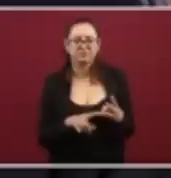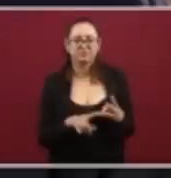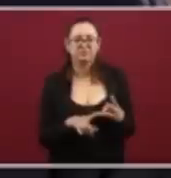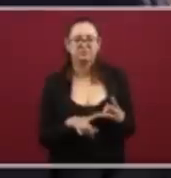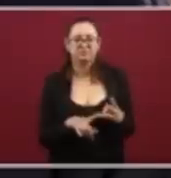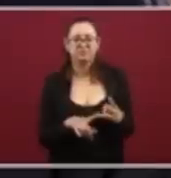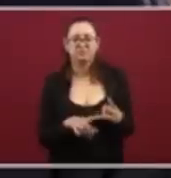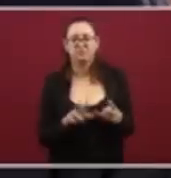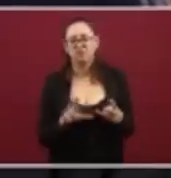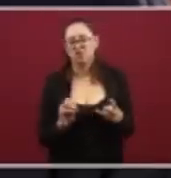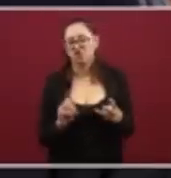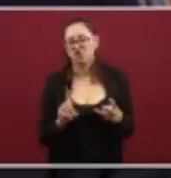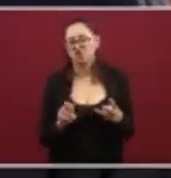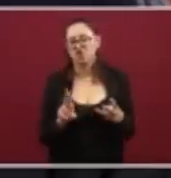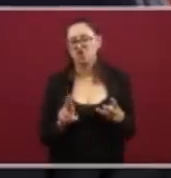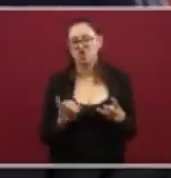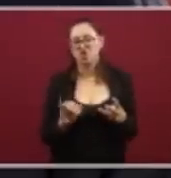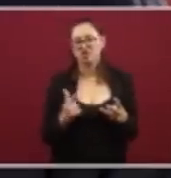rodríguez